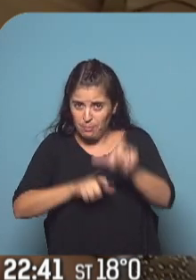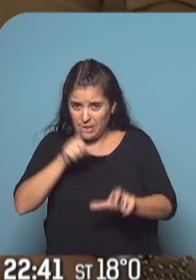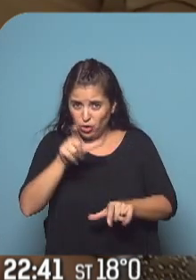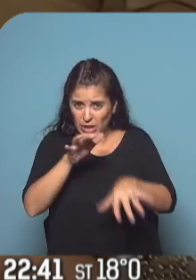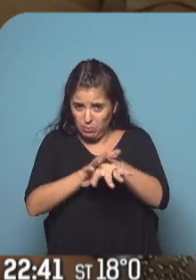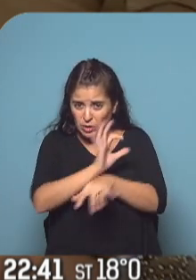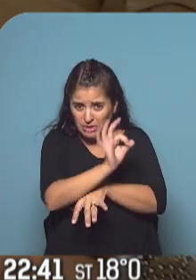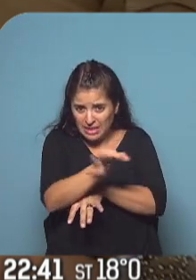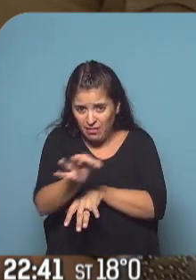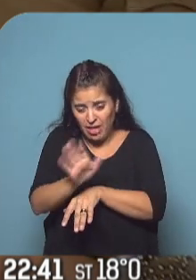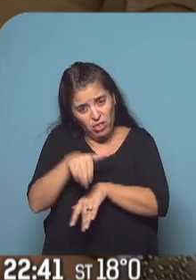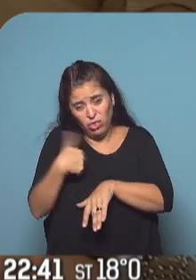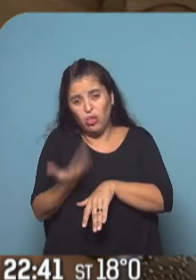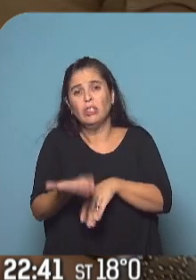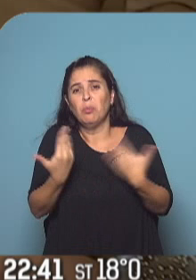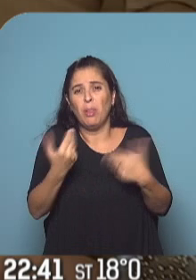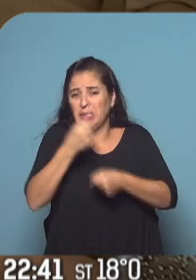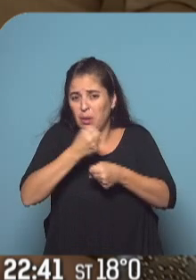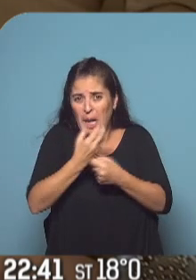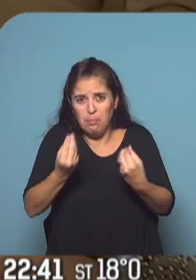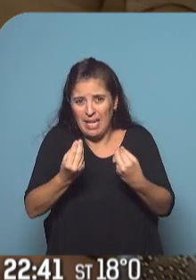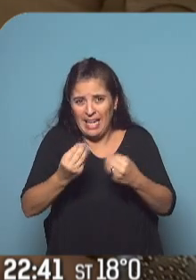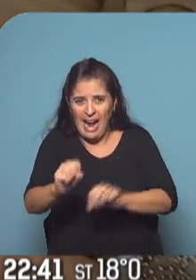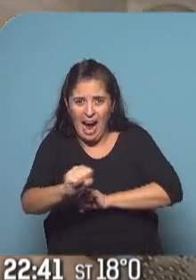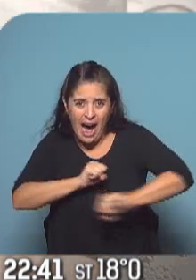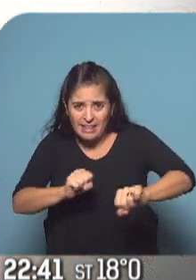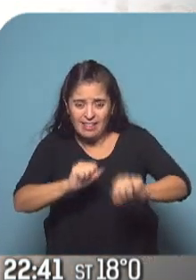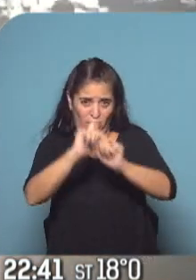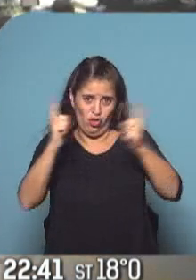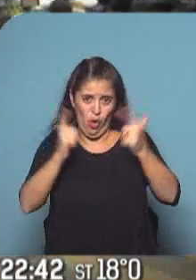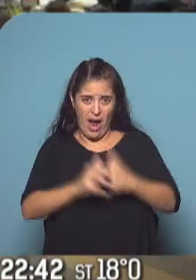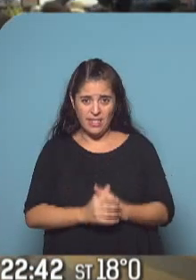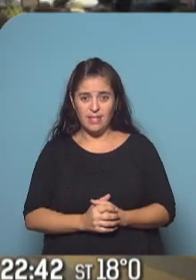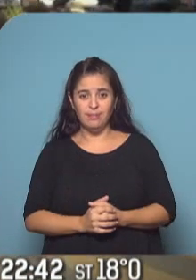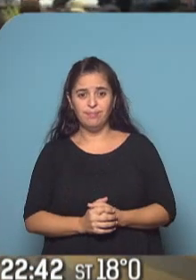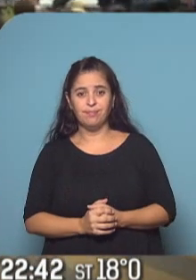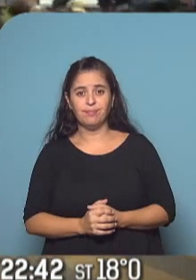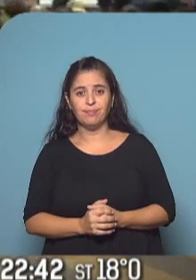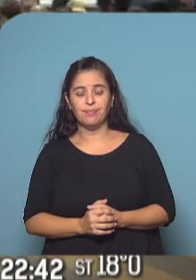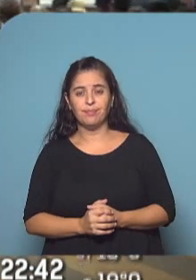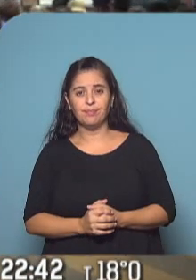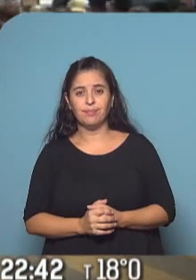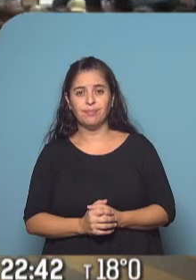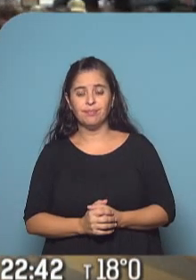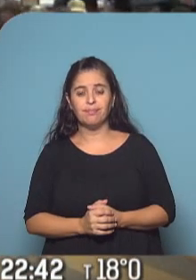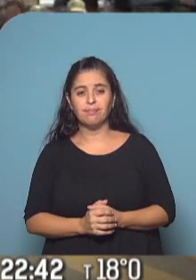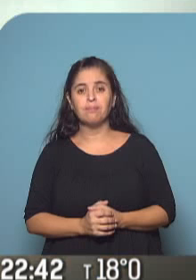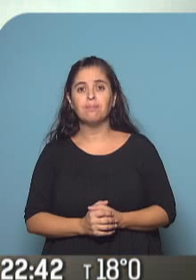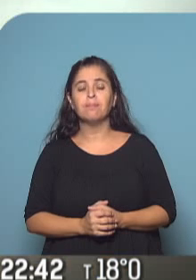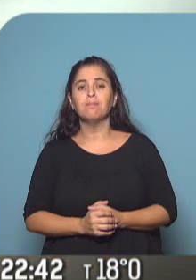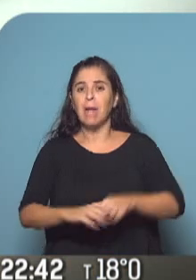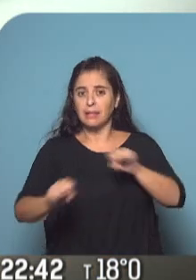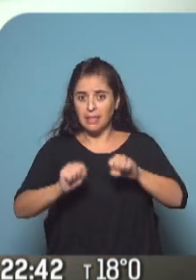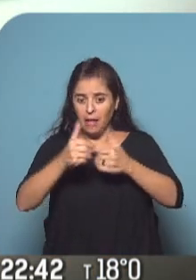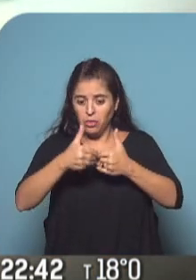been, whether it could be avoided or even minimized. Luego de un silencio inicial en el